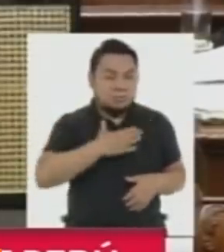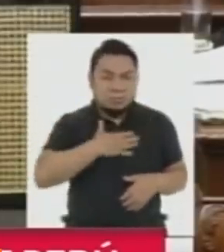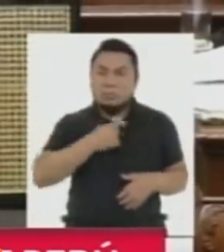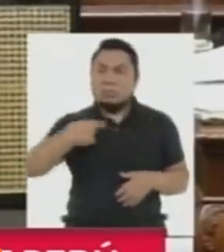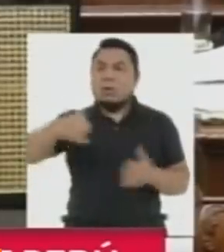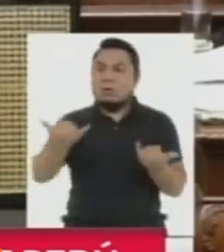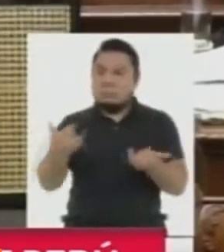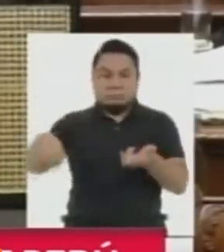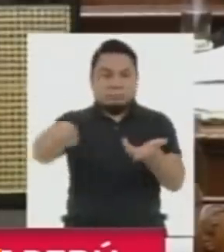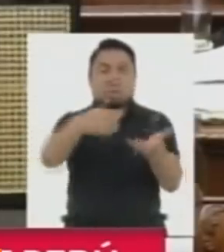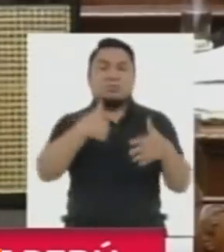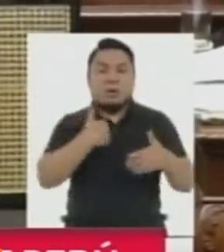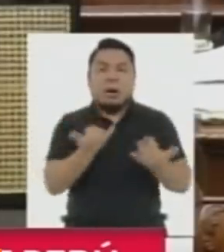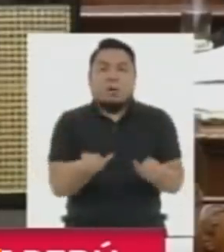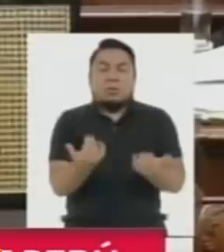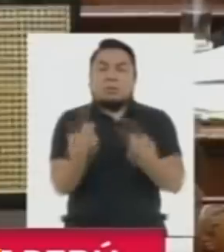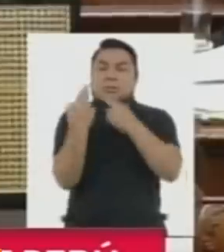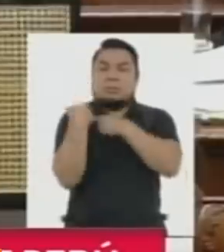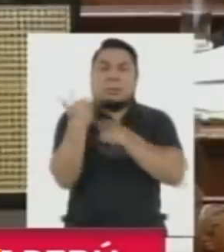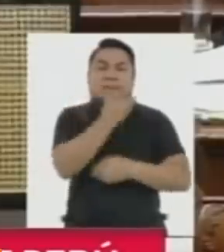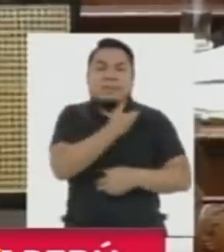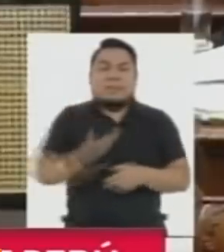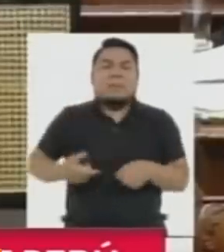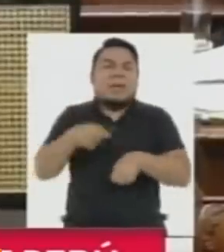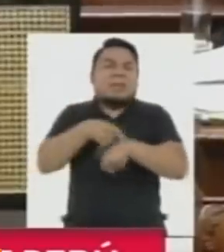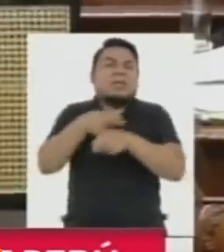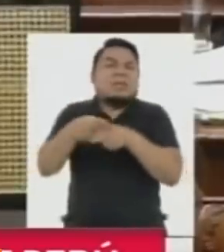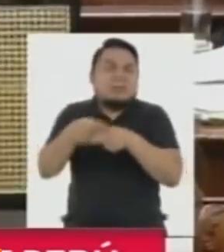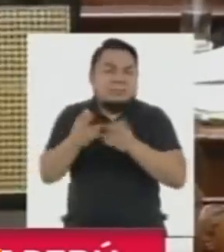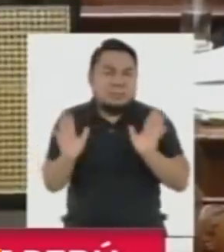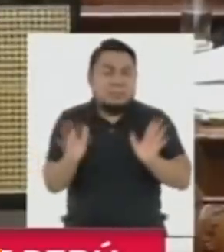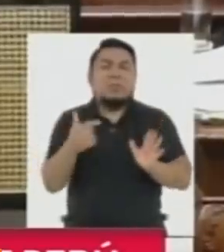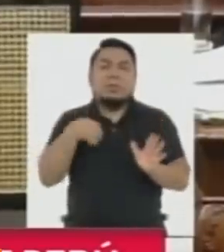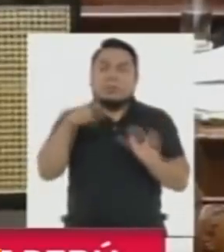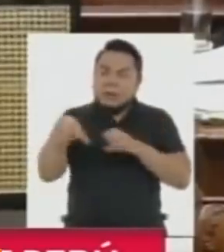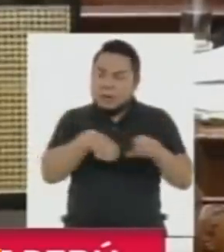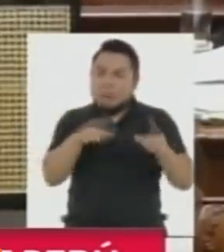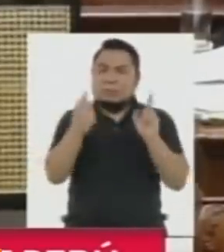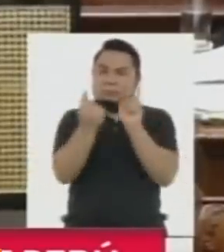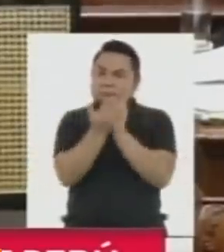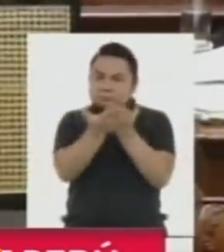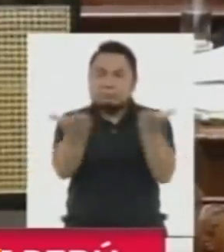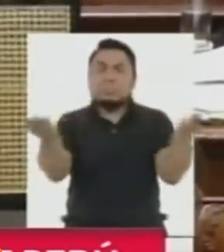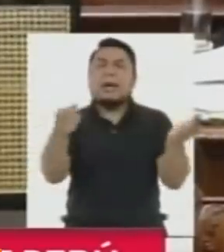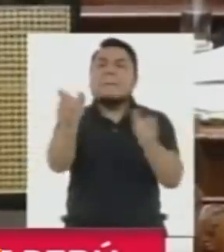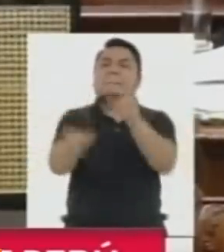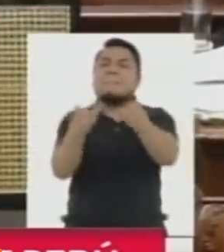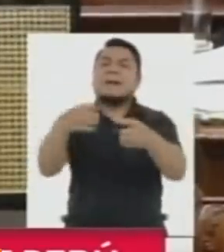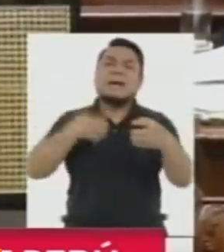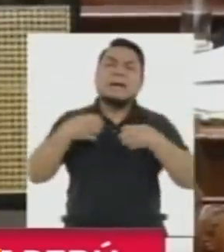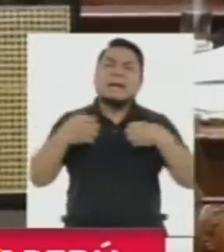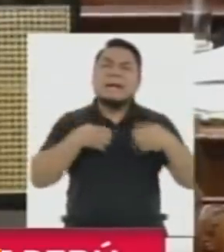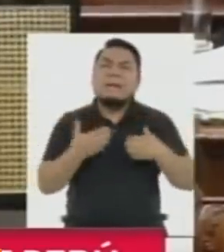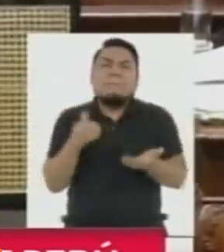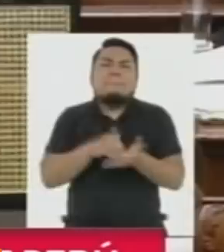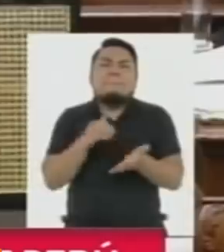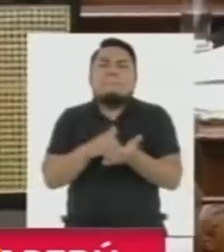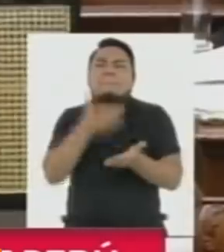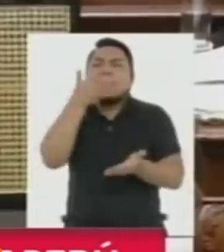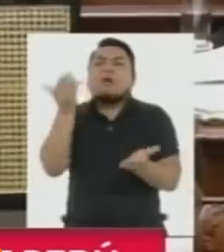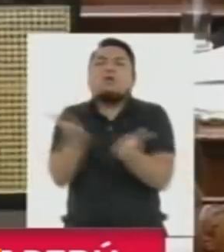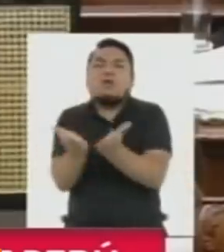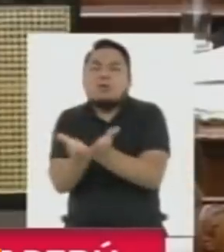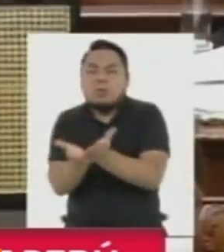entrevista a un medio de comunicación que si esto llega va a suceder es decir que si el parlamento finalmente elegía a los magistrados del tribunal constitucional